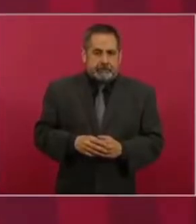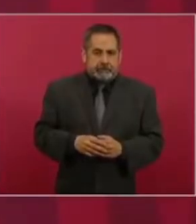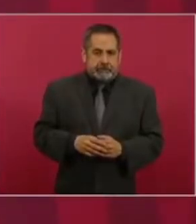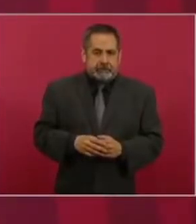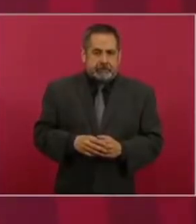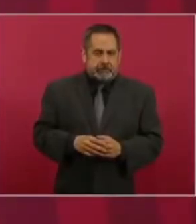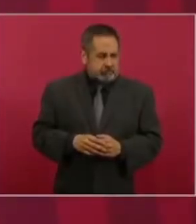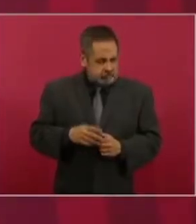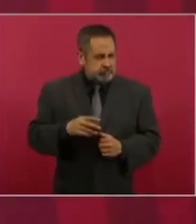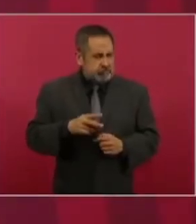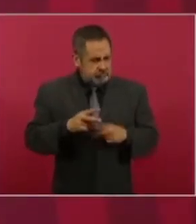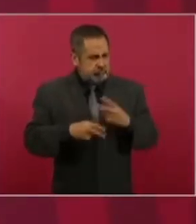ayudarlos